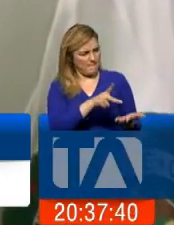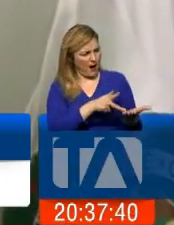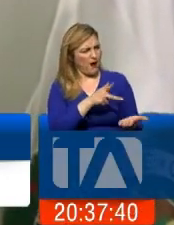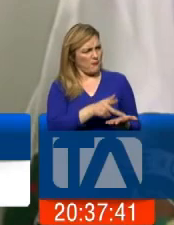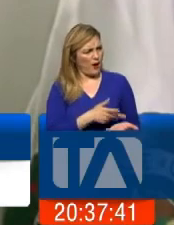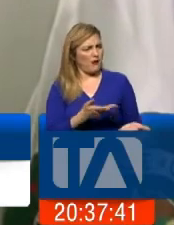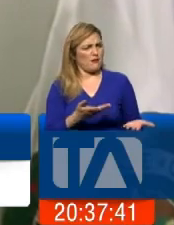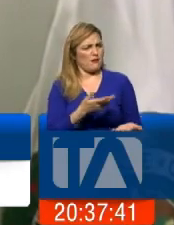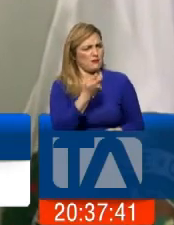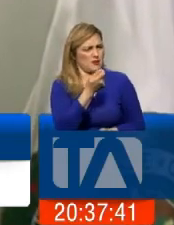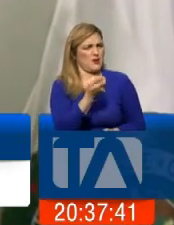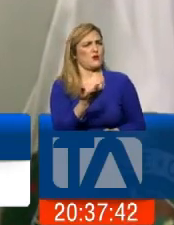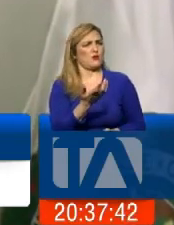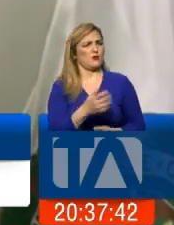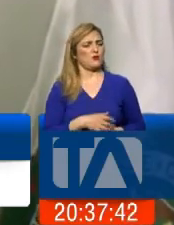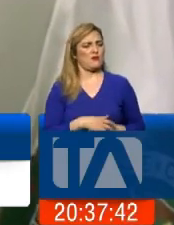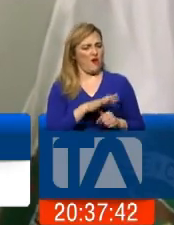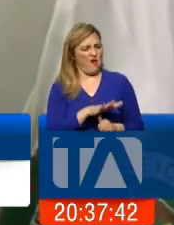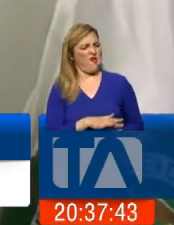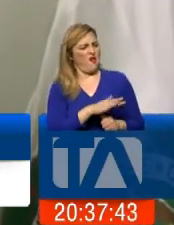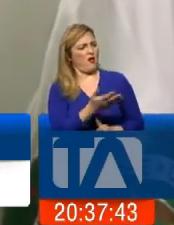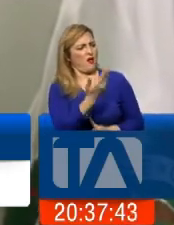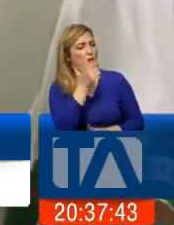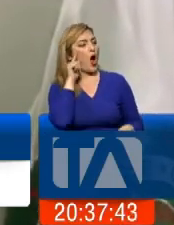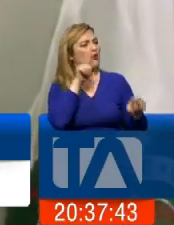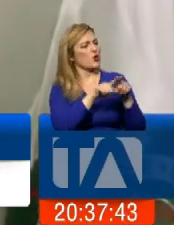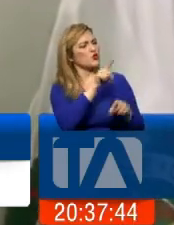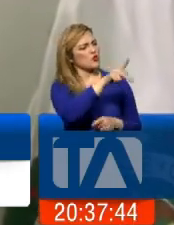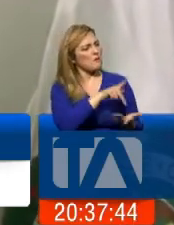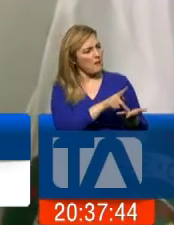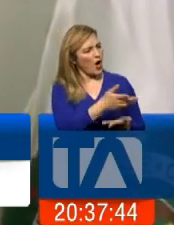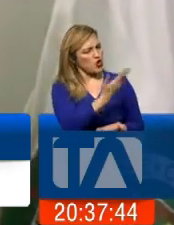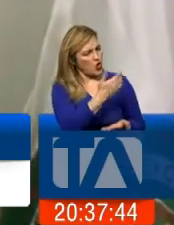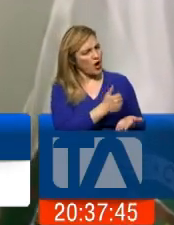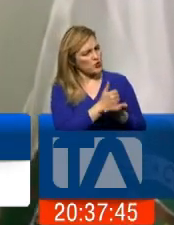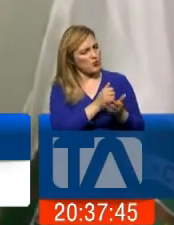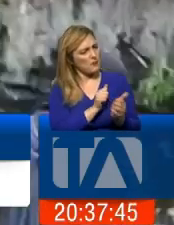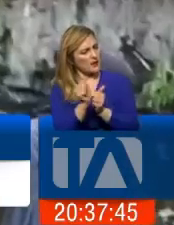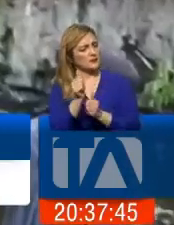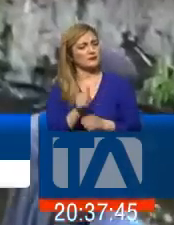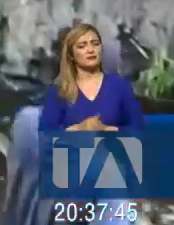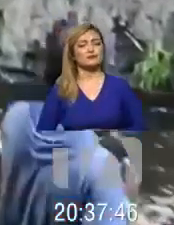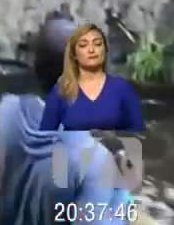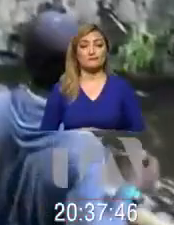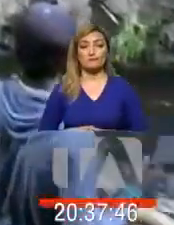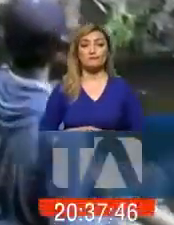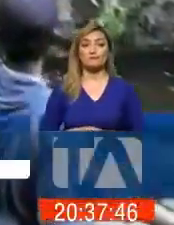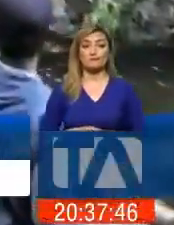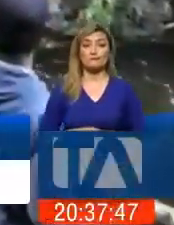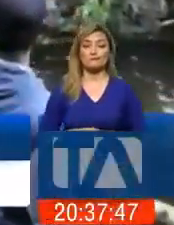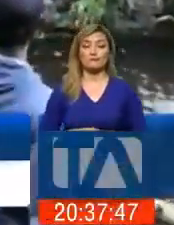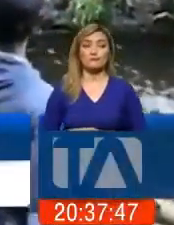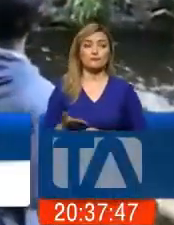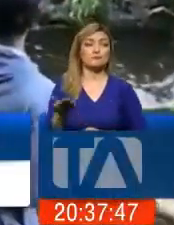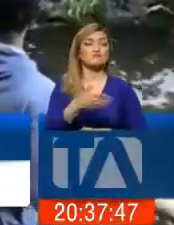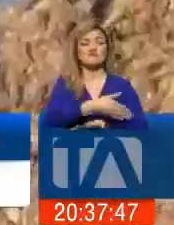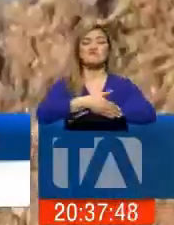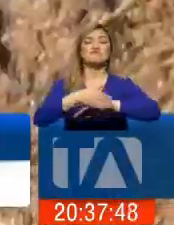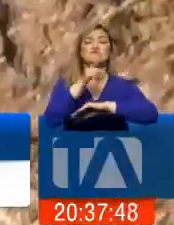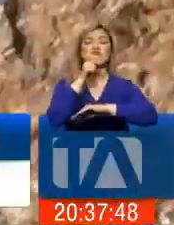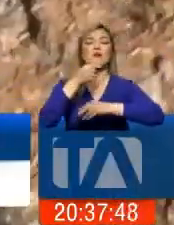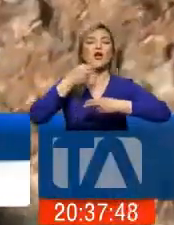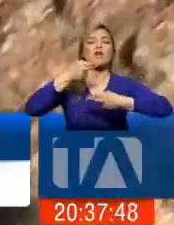cancelaran el dinero que habían acordado para cruzar ilegalmente la frontera. Estos pasos son frecuentados además